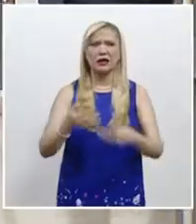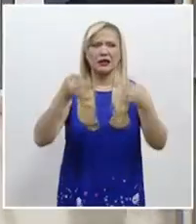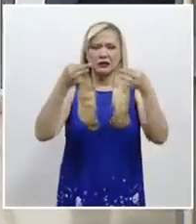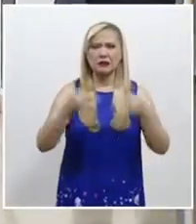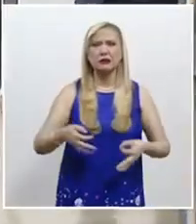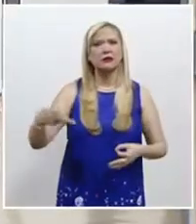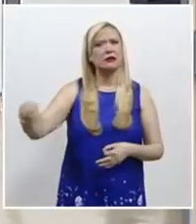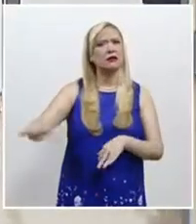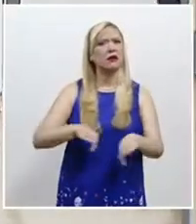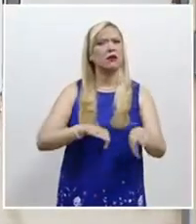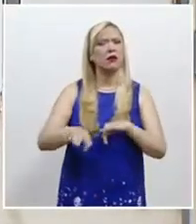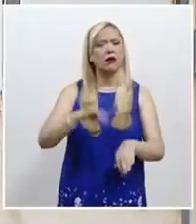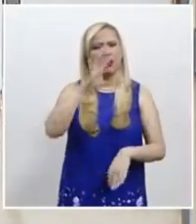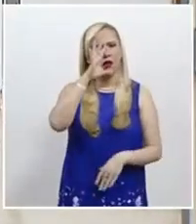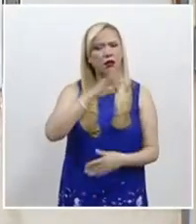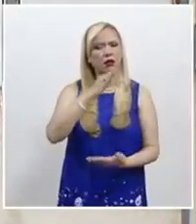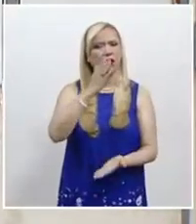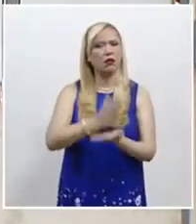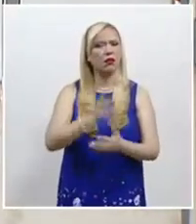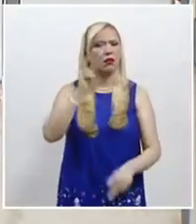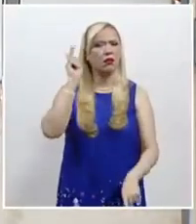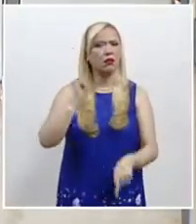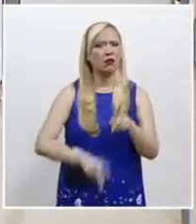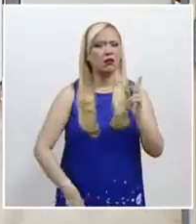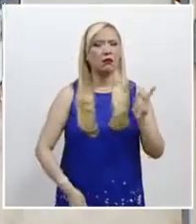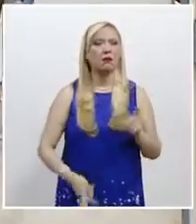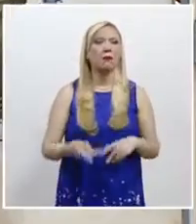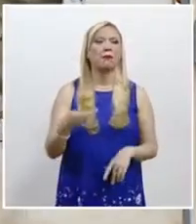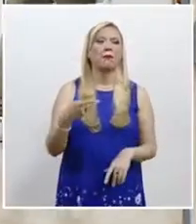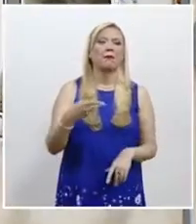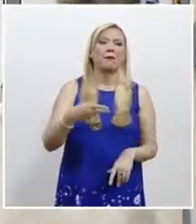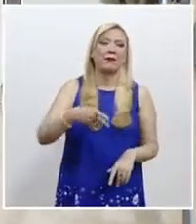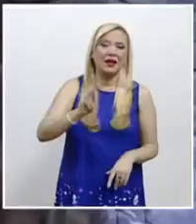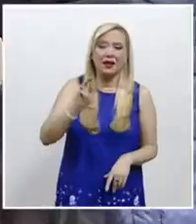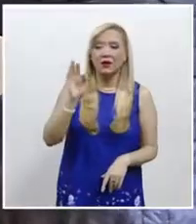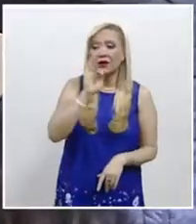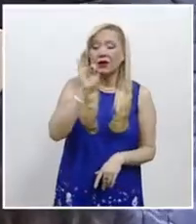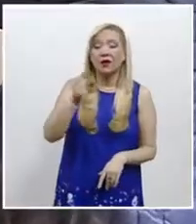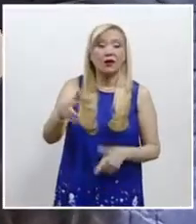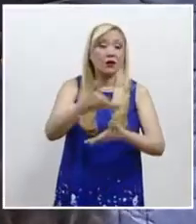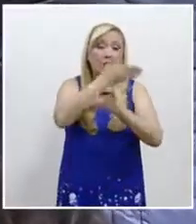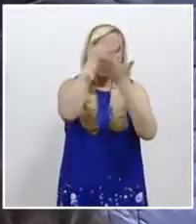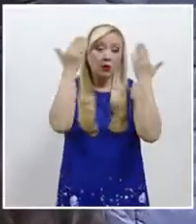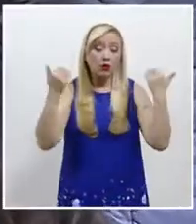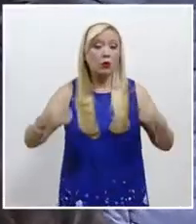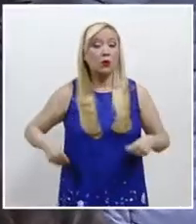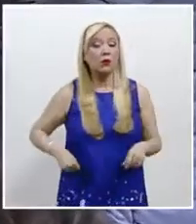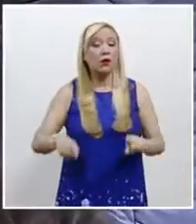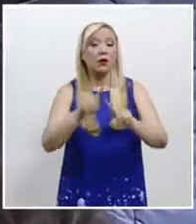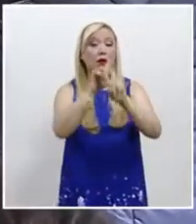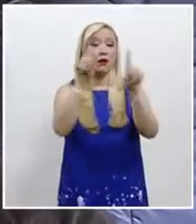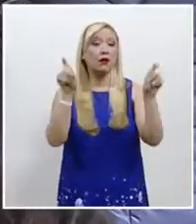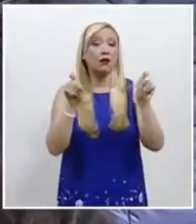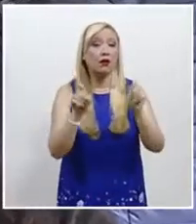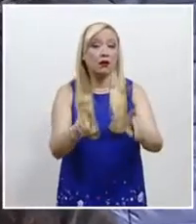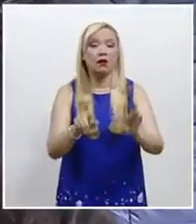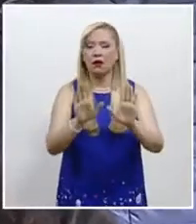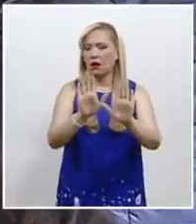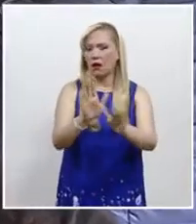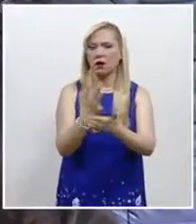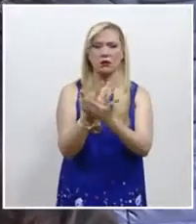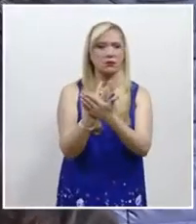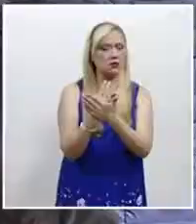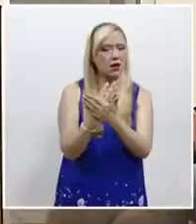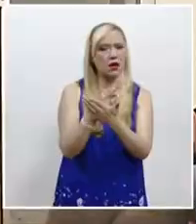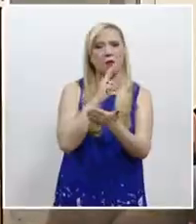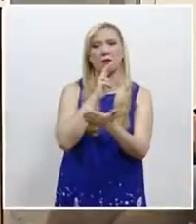pública, circunstancia que además, dijo, permite que el presunto responsable conserve su calidad de inocente. Al resolver un